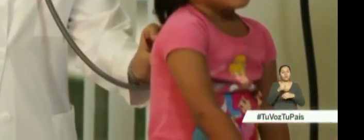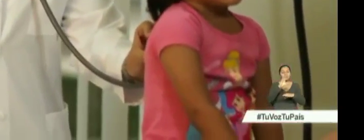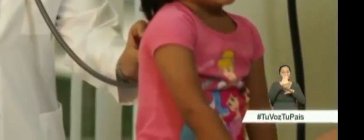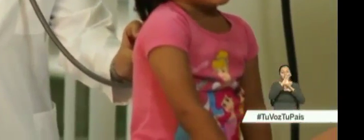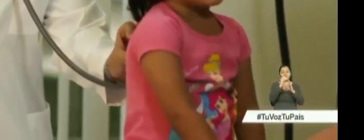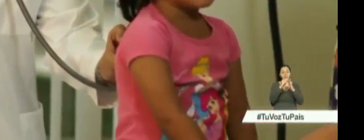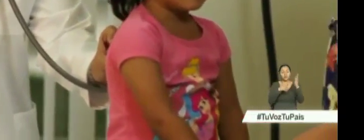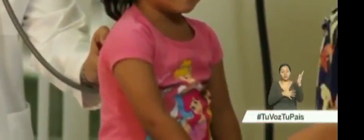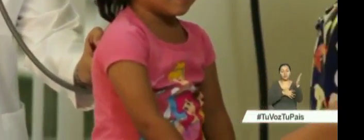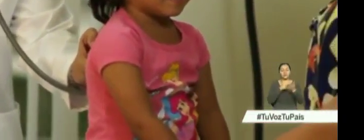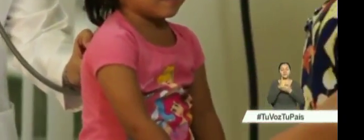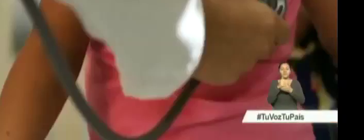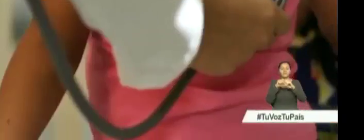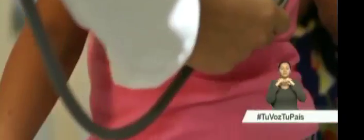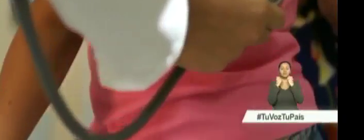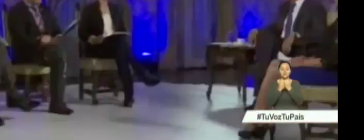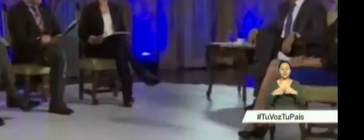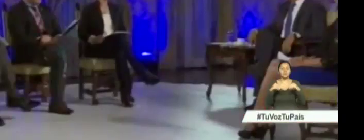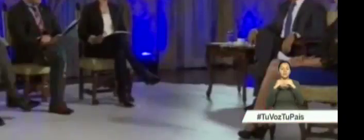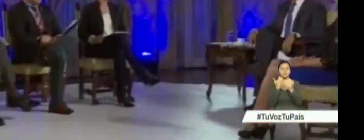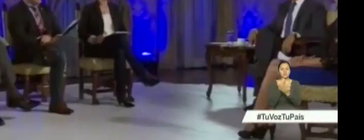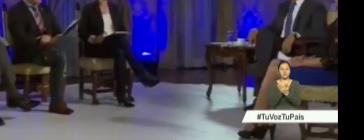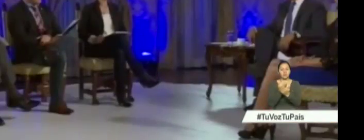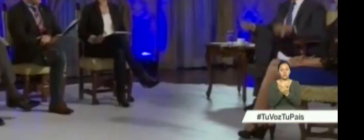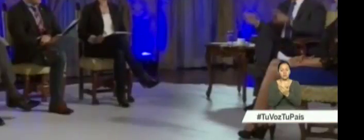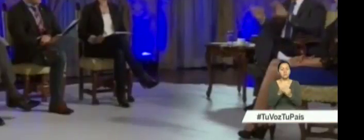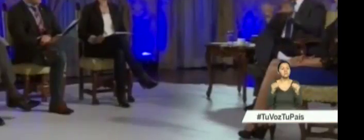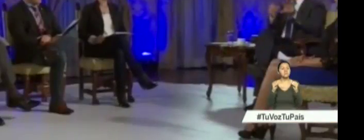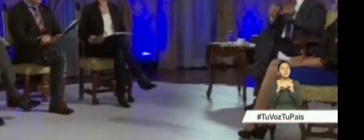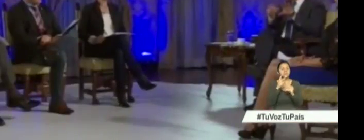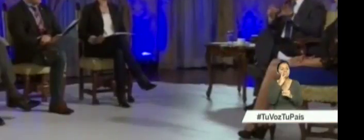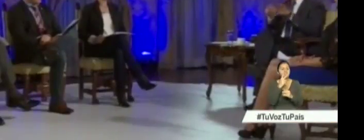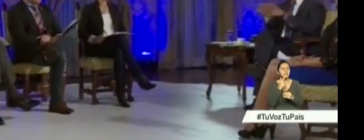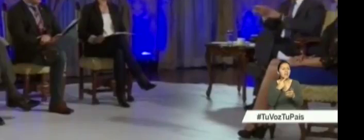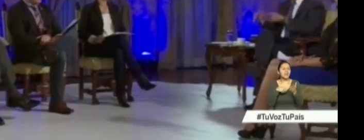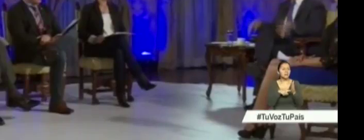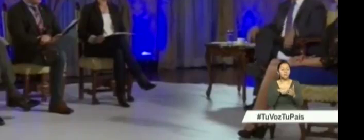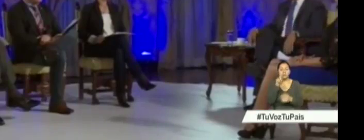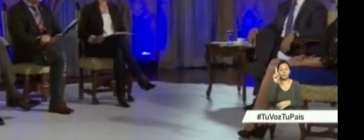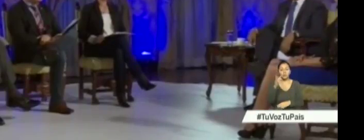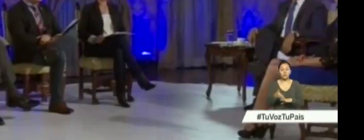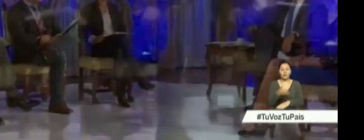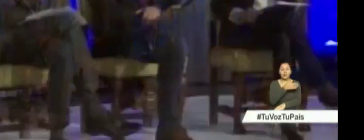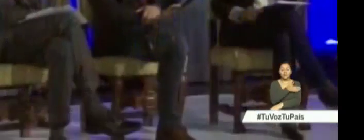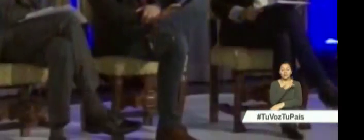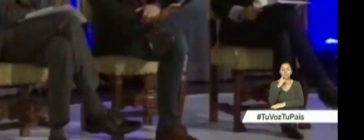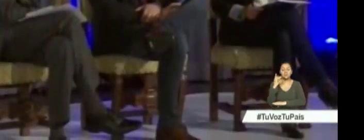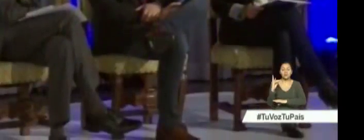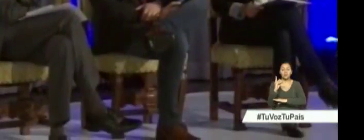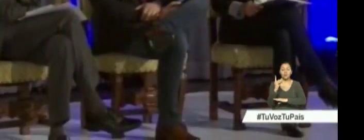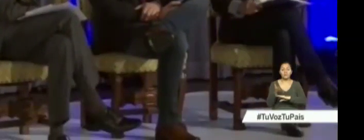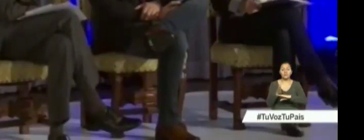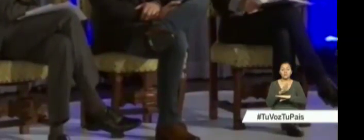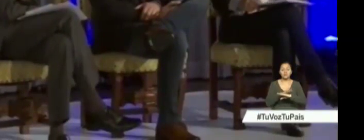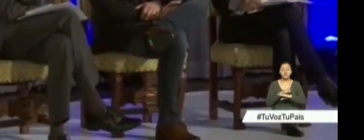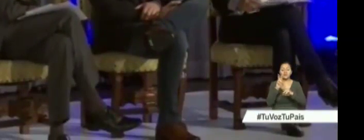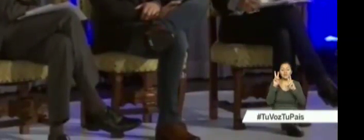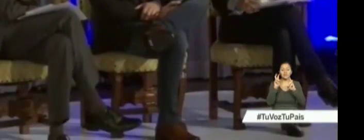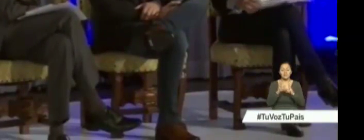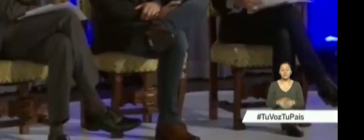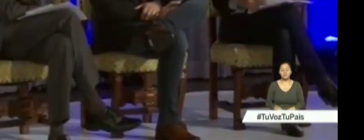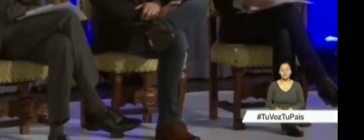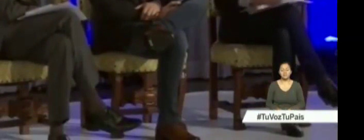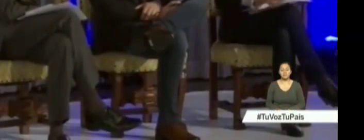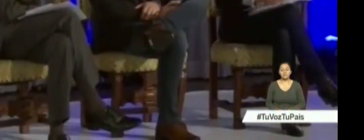proyectos de beneficio social y económico. Esto en referencia a una de las preguntas realizadas por medios internacionales sobre los fondos